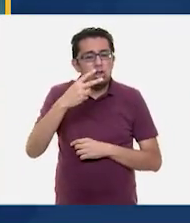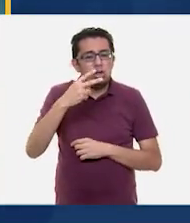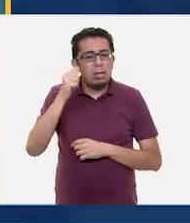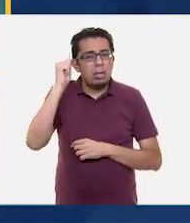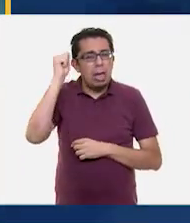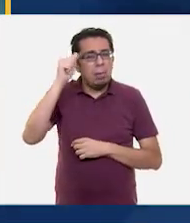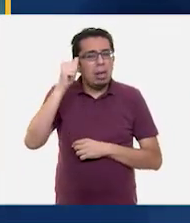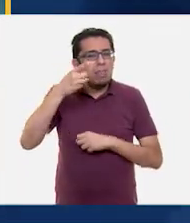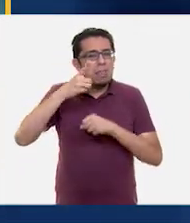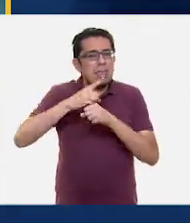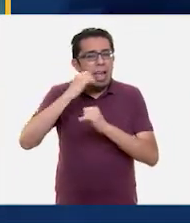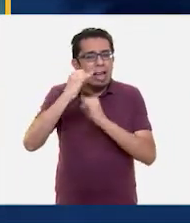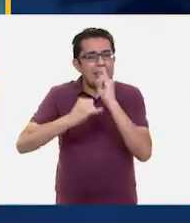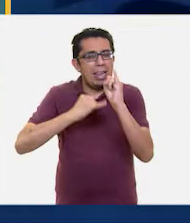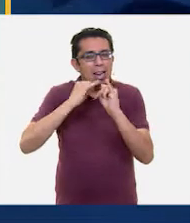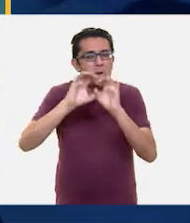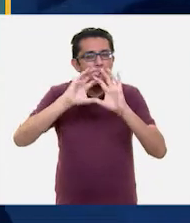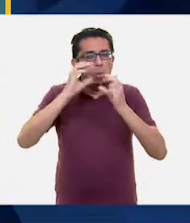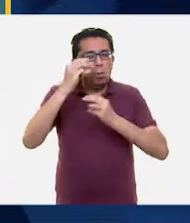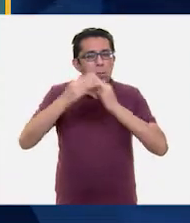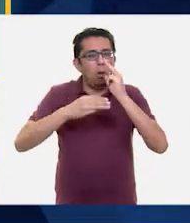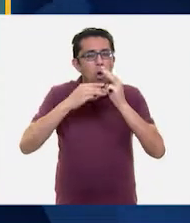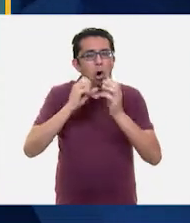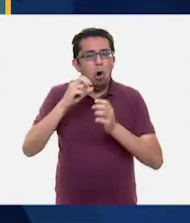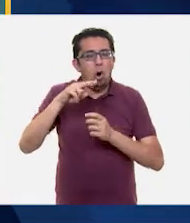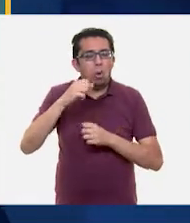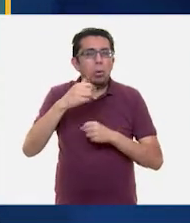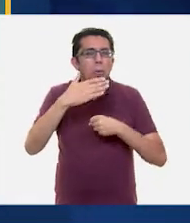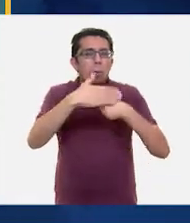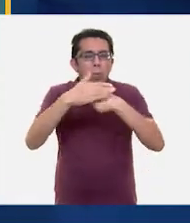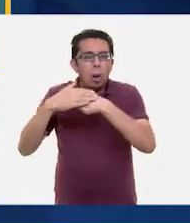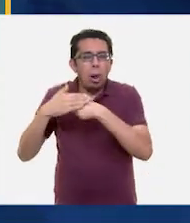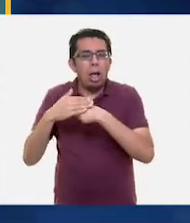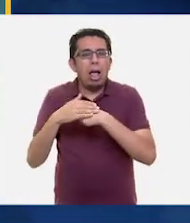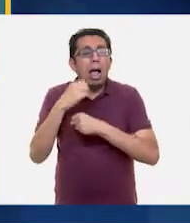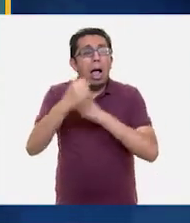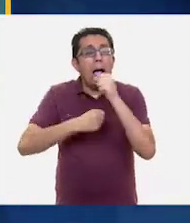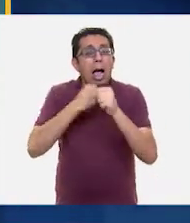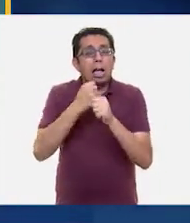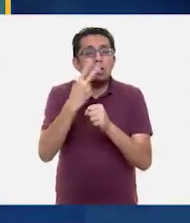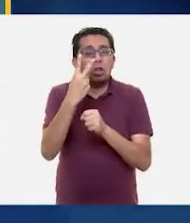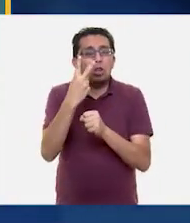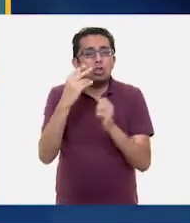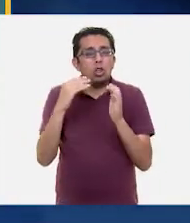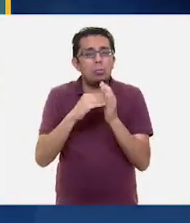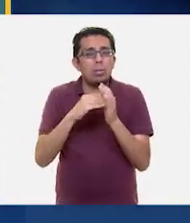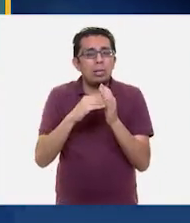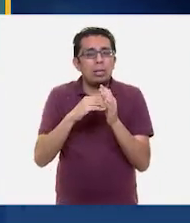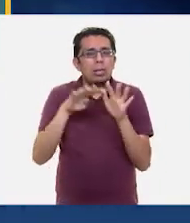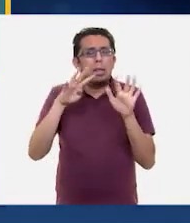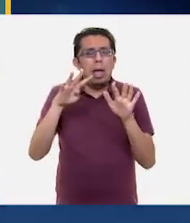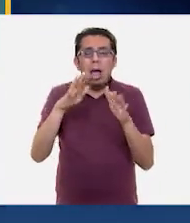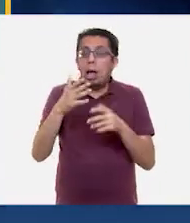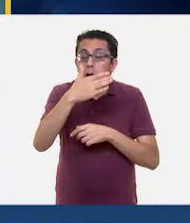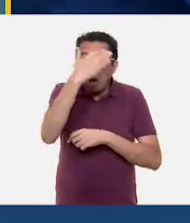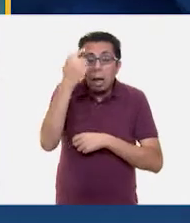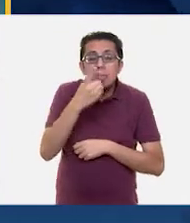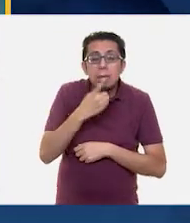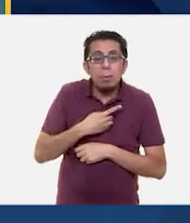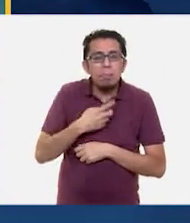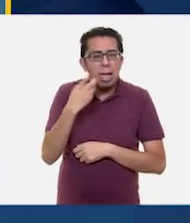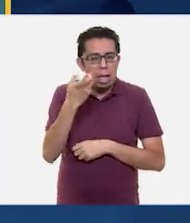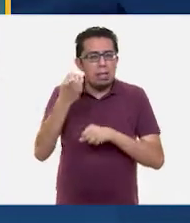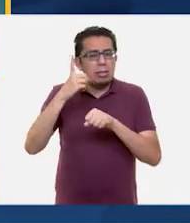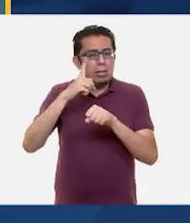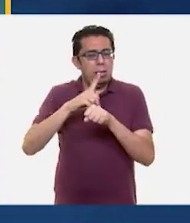Planeta? La ONU lo proclamó en el año 2019. No lo sabía. A ver, Cupertino, cuéntame. En ese día